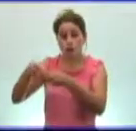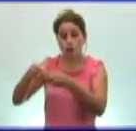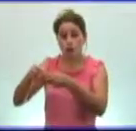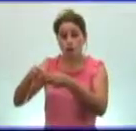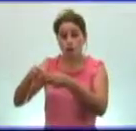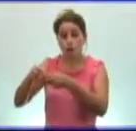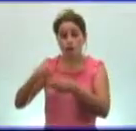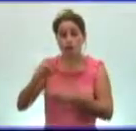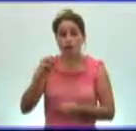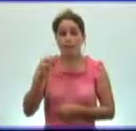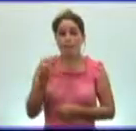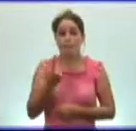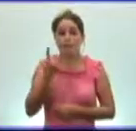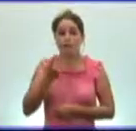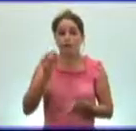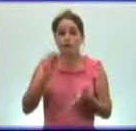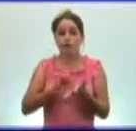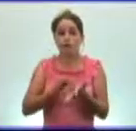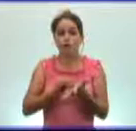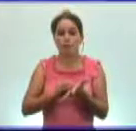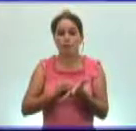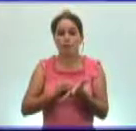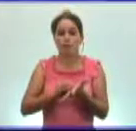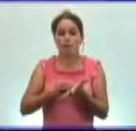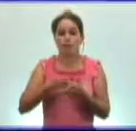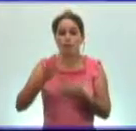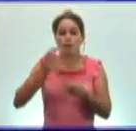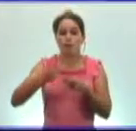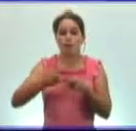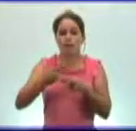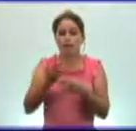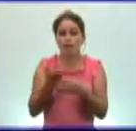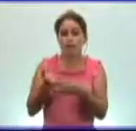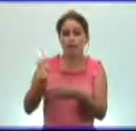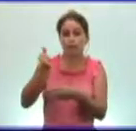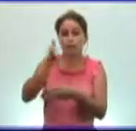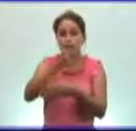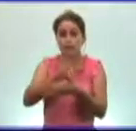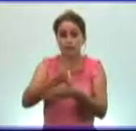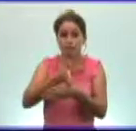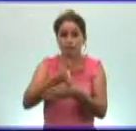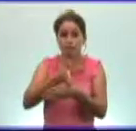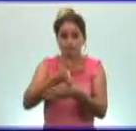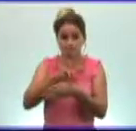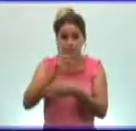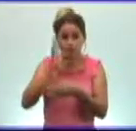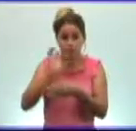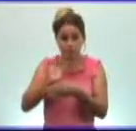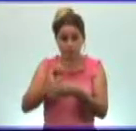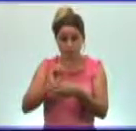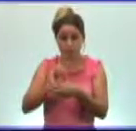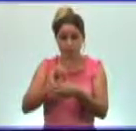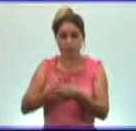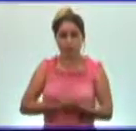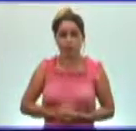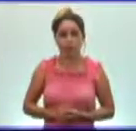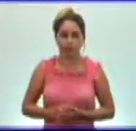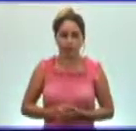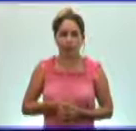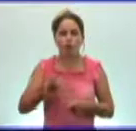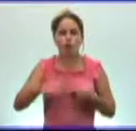primeramente el símbolo del elemento metálico y a continuación el símbolo del elemento oxígeno. Veamos otro